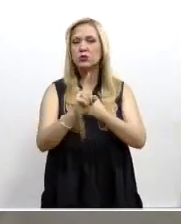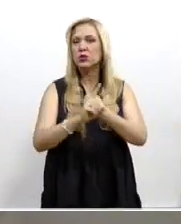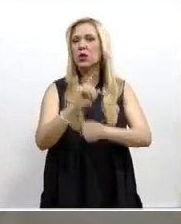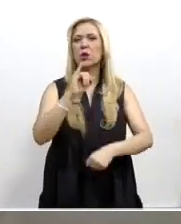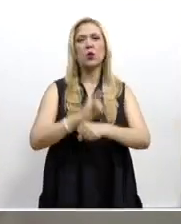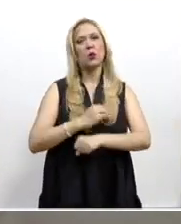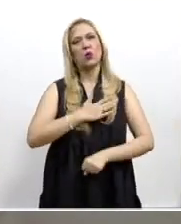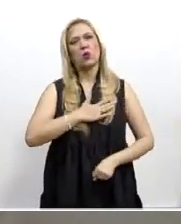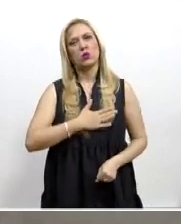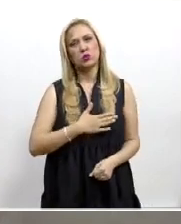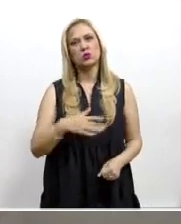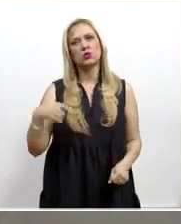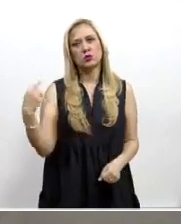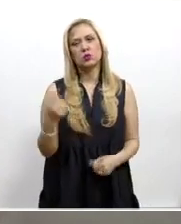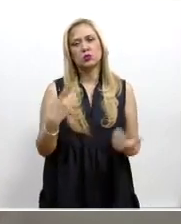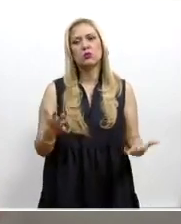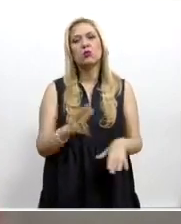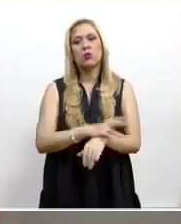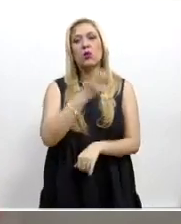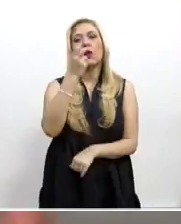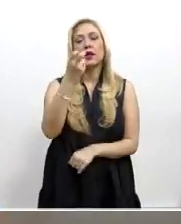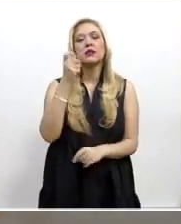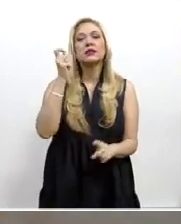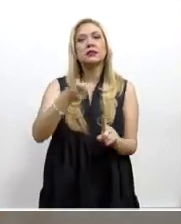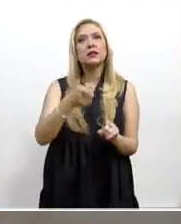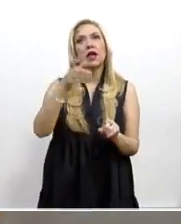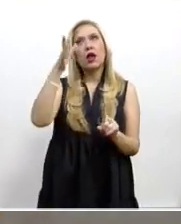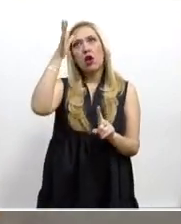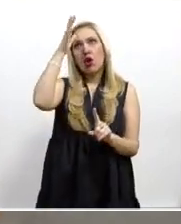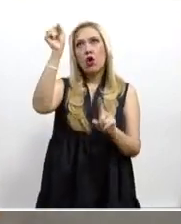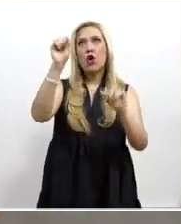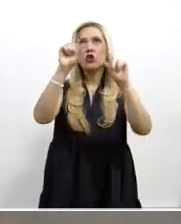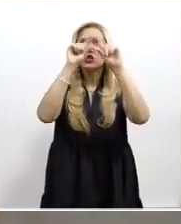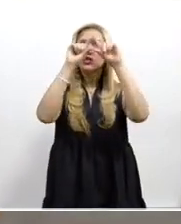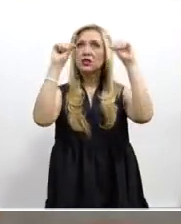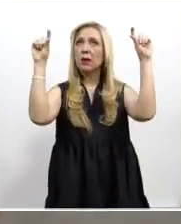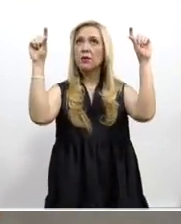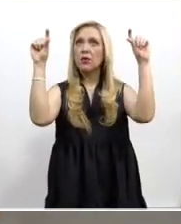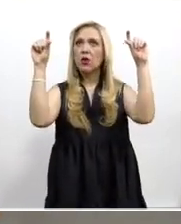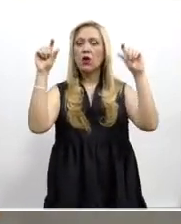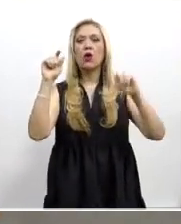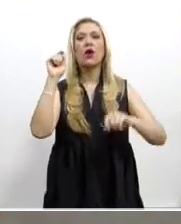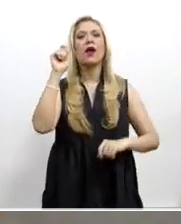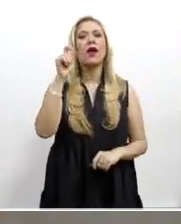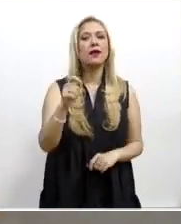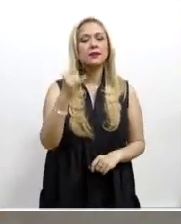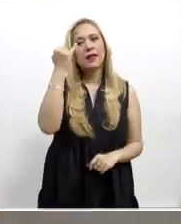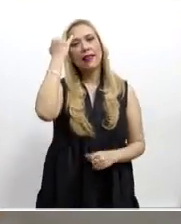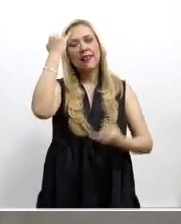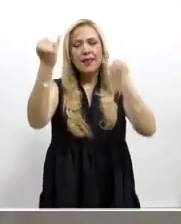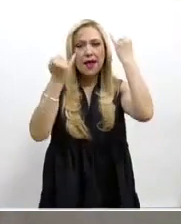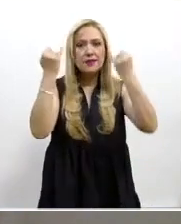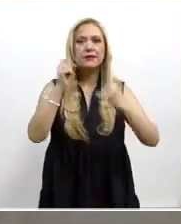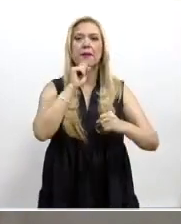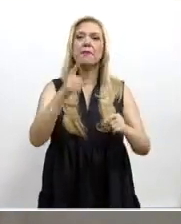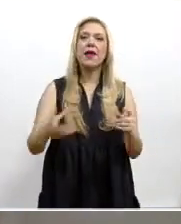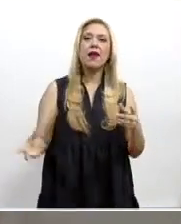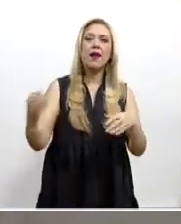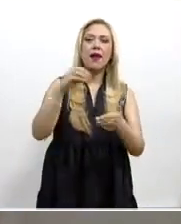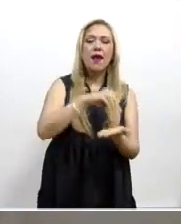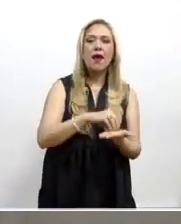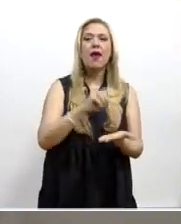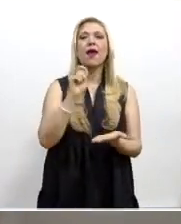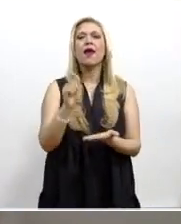injusticia social. Por lo tanto, es el concepto, el nombre que ha aglutinado otras ideas, como por ejemplo cuando se habla de